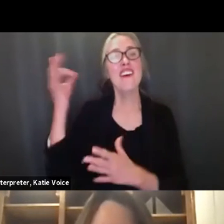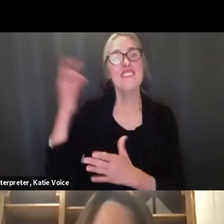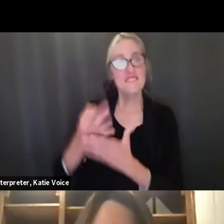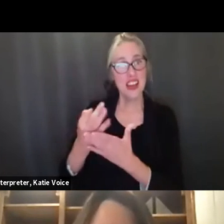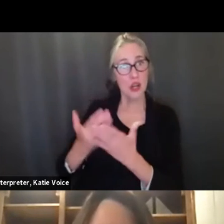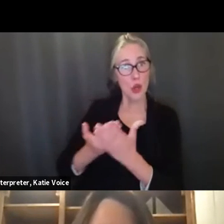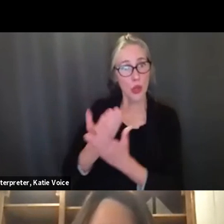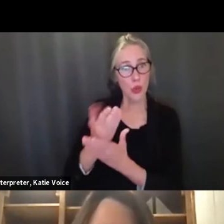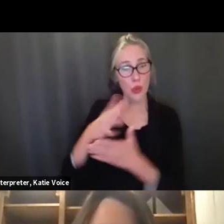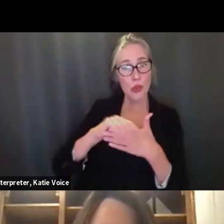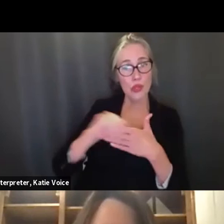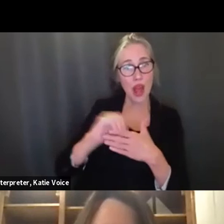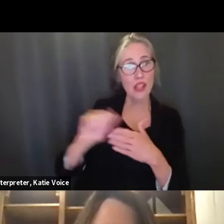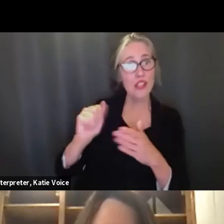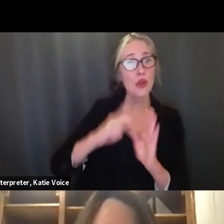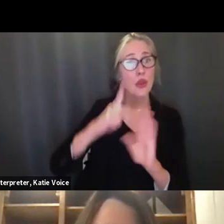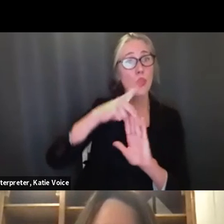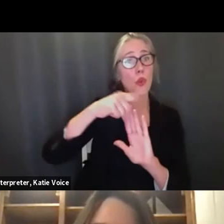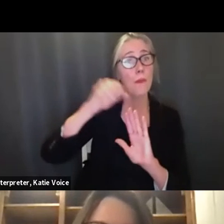organización de First Five,